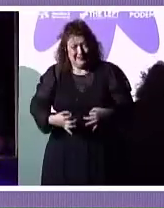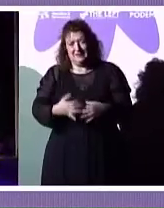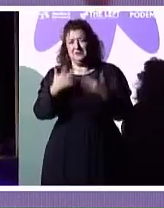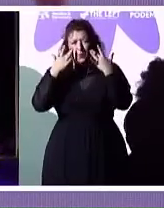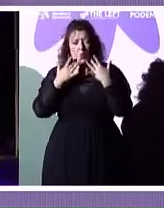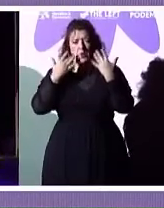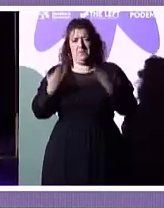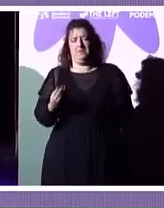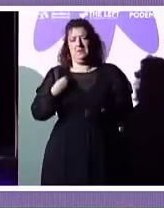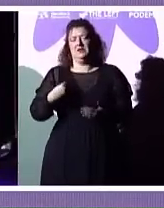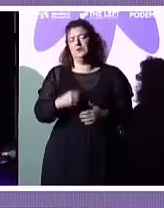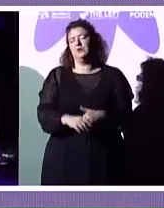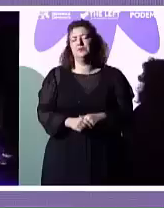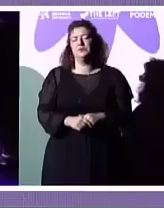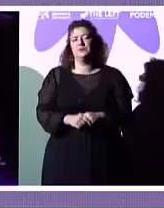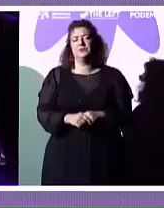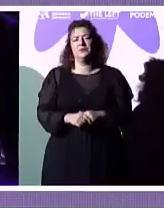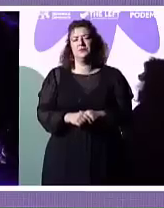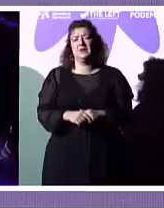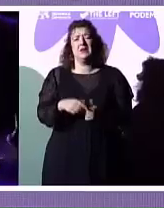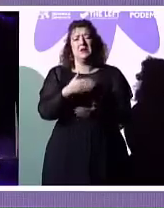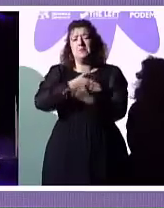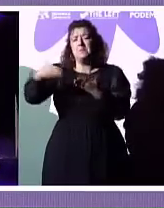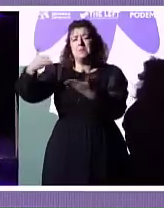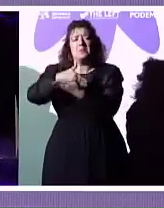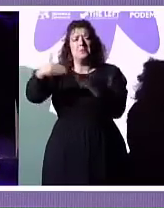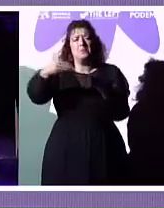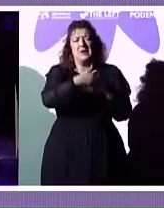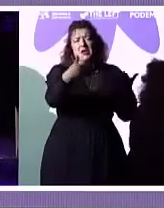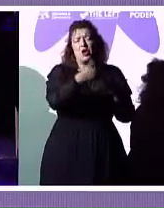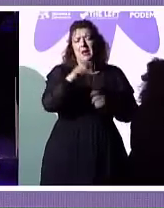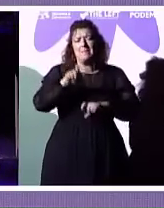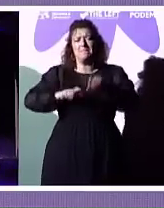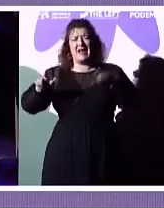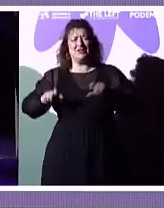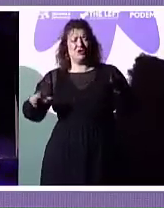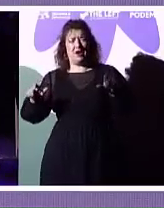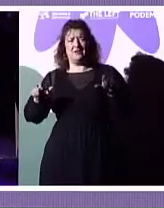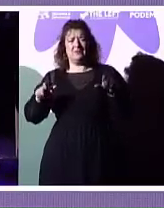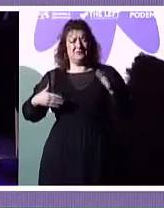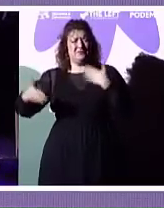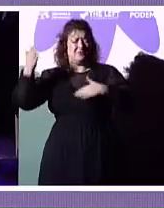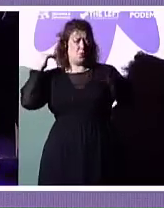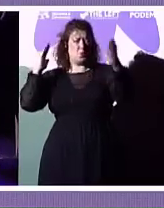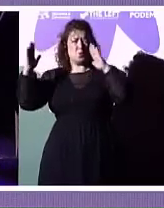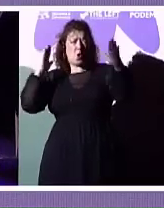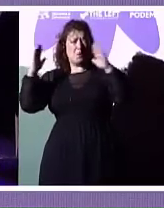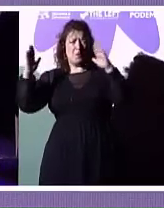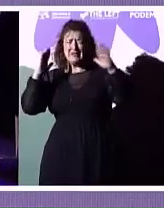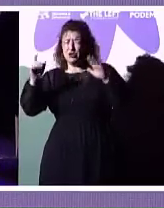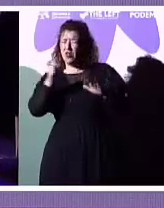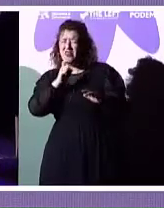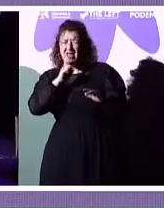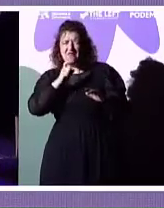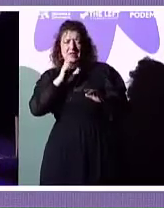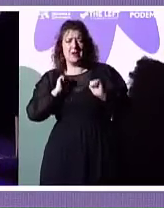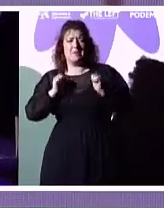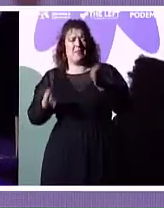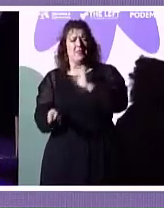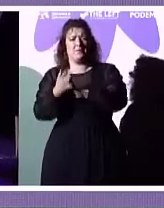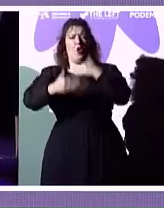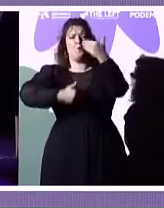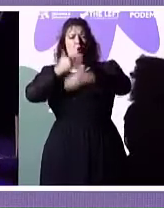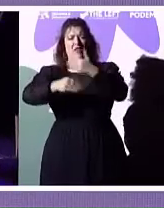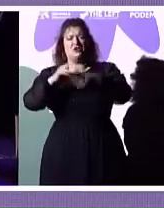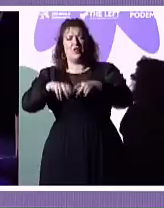democrático de millones de personas que se inició en nuestro país en un momento muy difícil con una